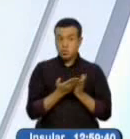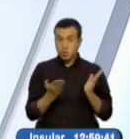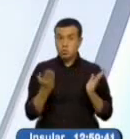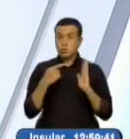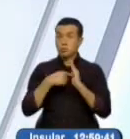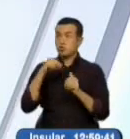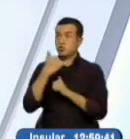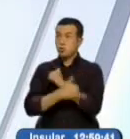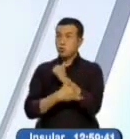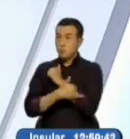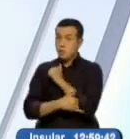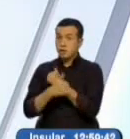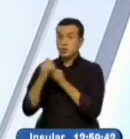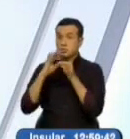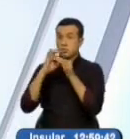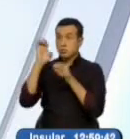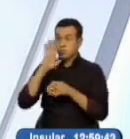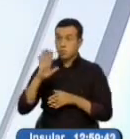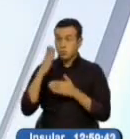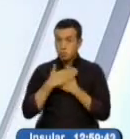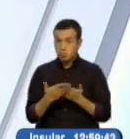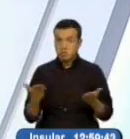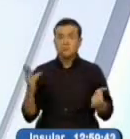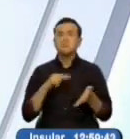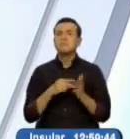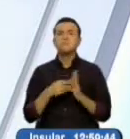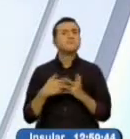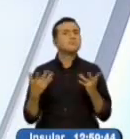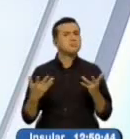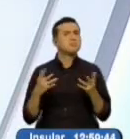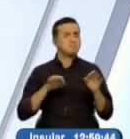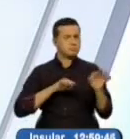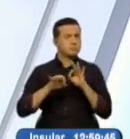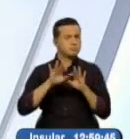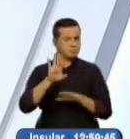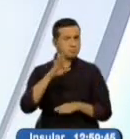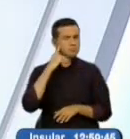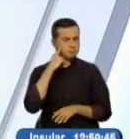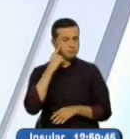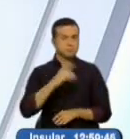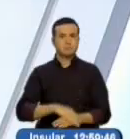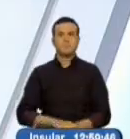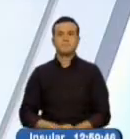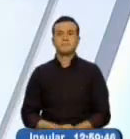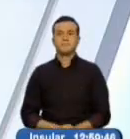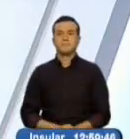acuerdo multipartes con la Unión Europea. ¿En qué consiste? Se lo contamos a continuación.